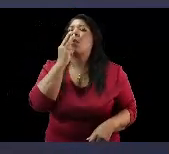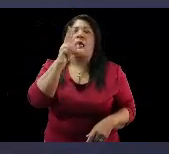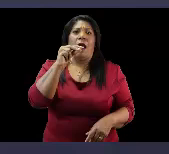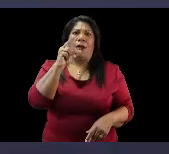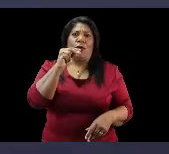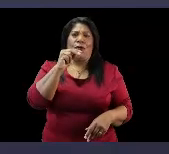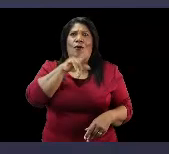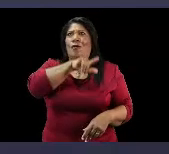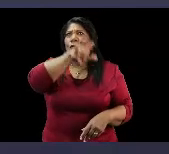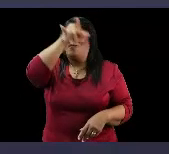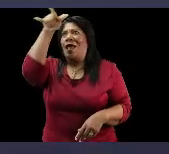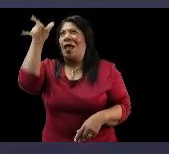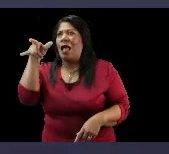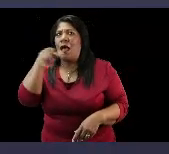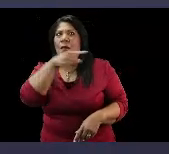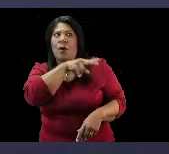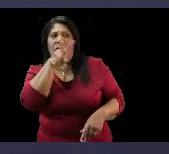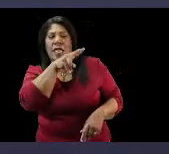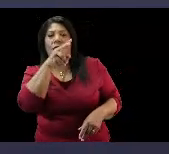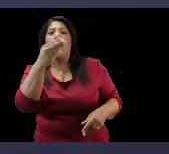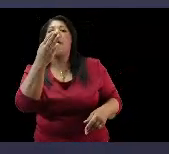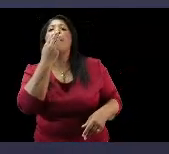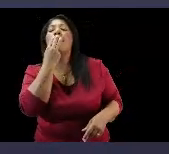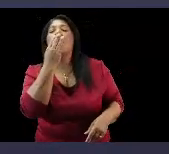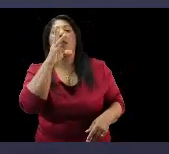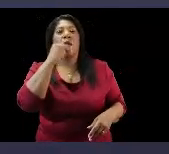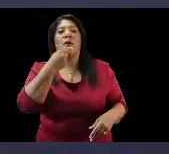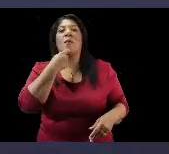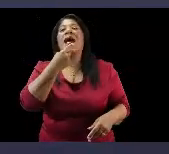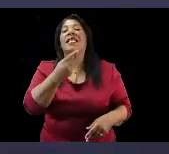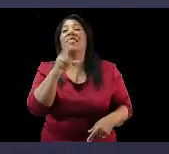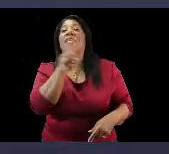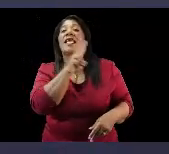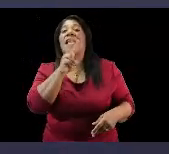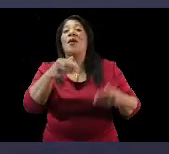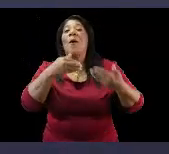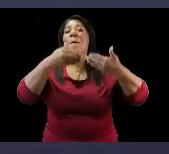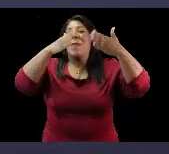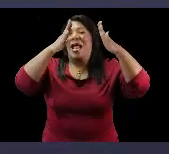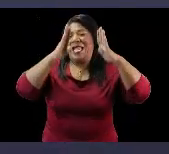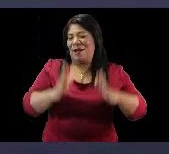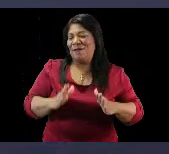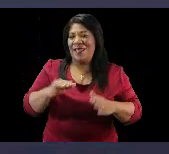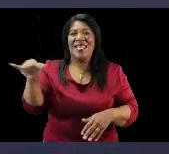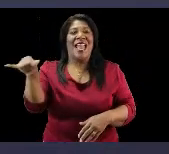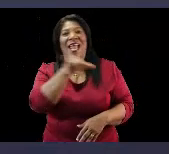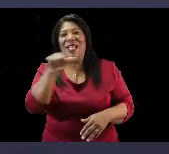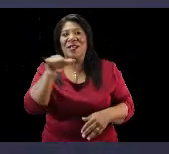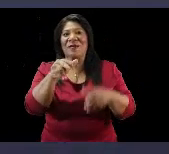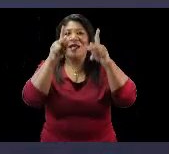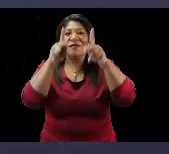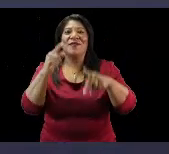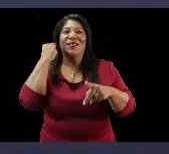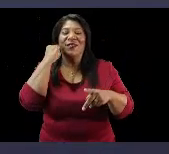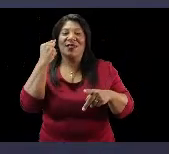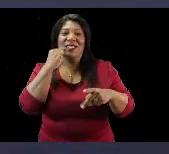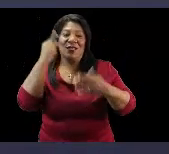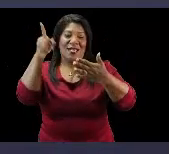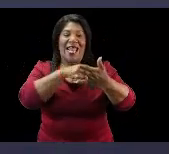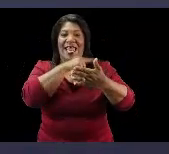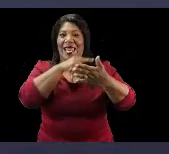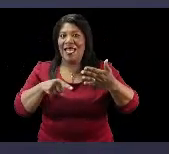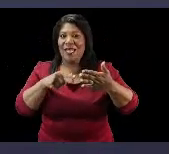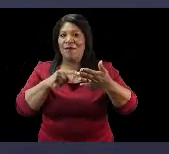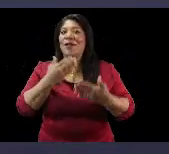el idioma de ese país, nos van a decir las panameñas. Entonces igual pasa con la persona sorda. Romper estas